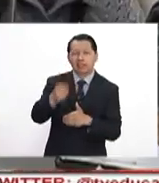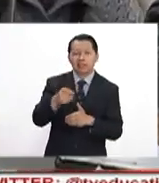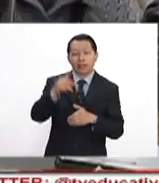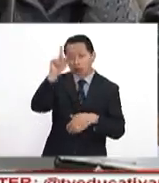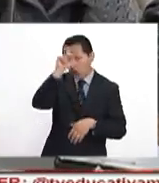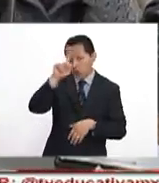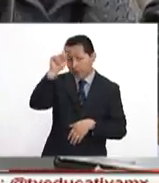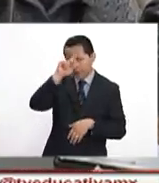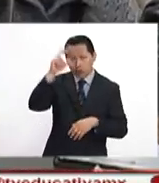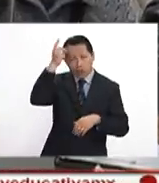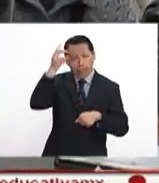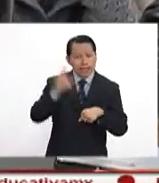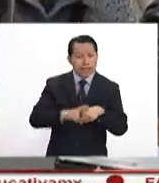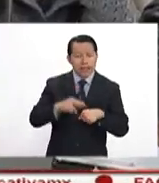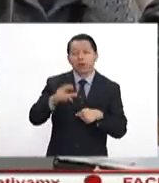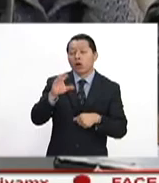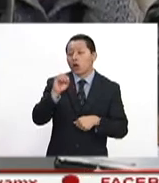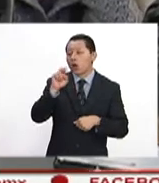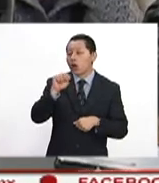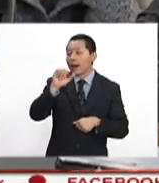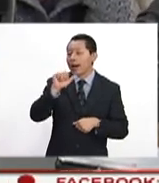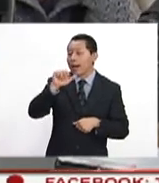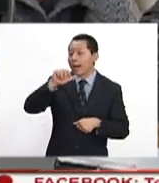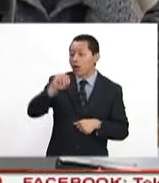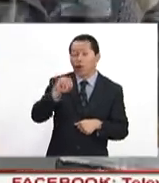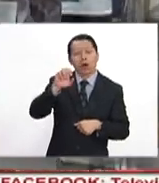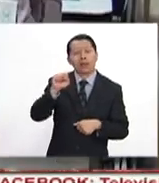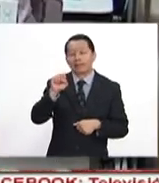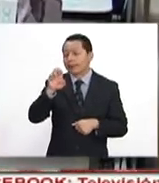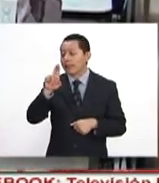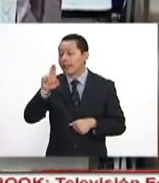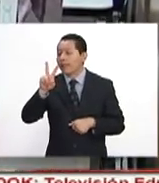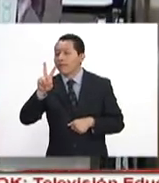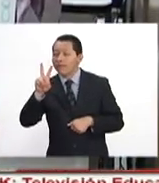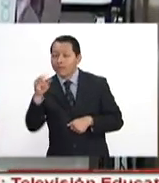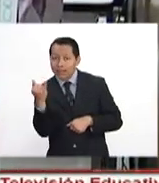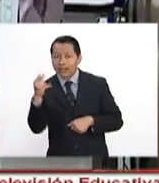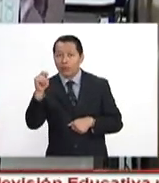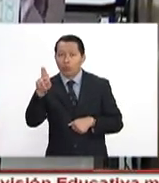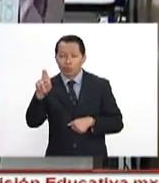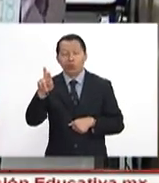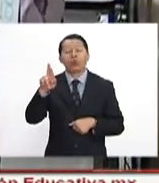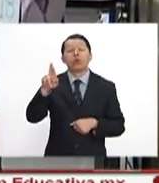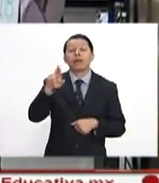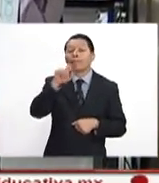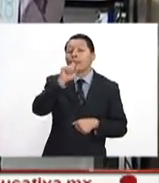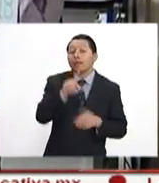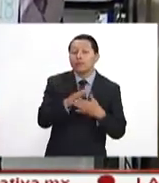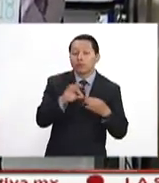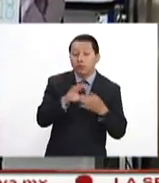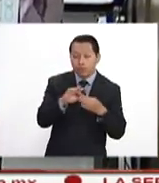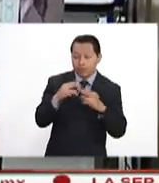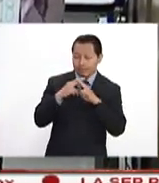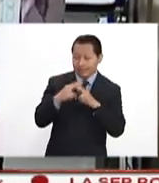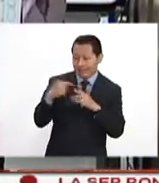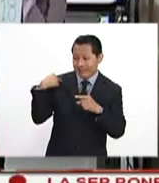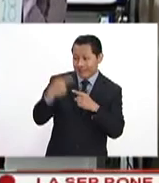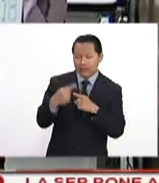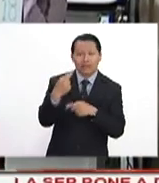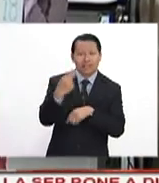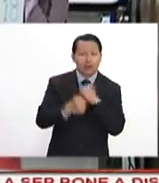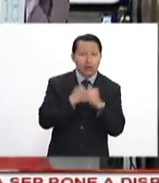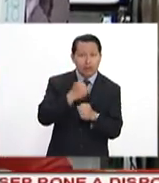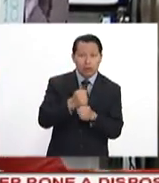el Consejo Directivo de la Concanaco Servitur. El secretario explicó que por primera vez en 25 años, el